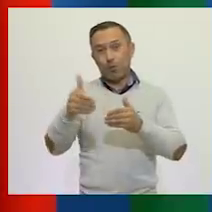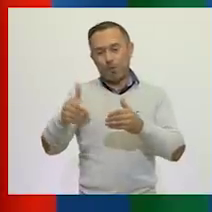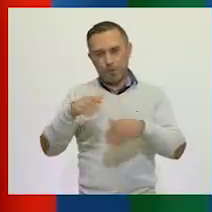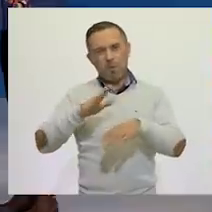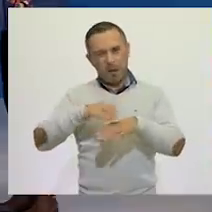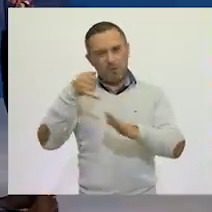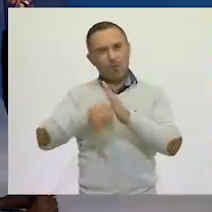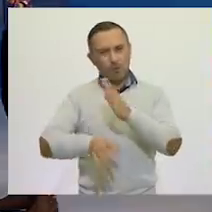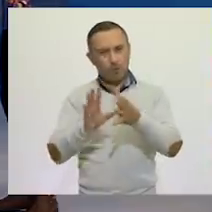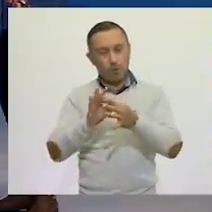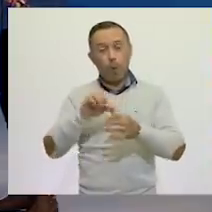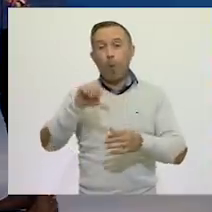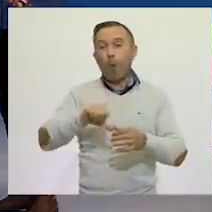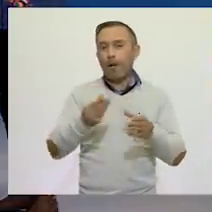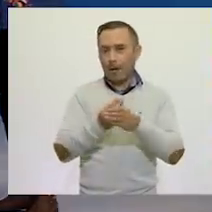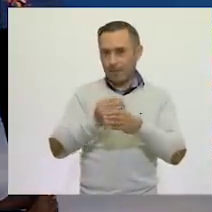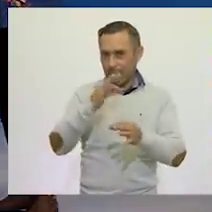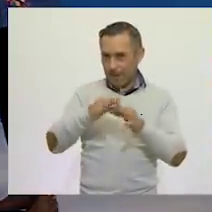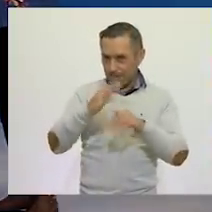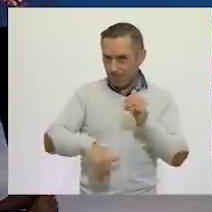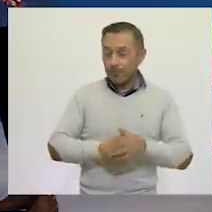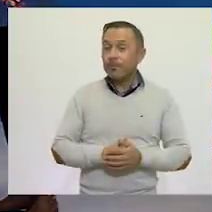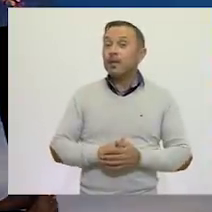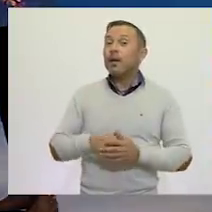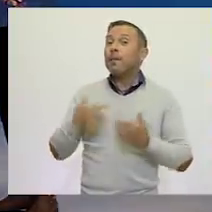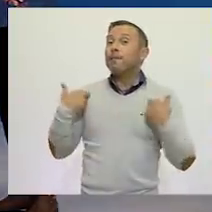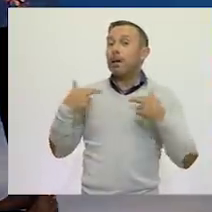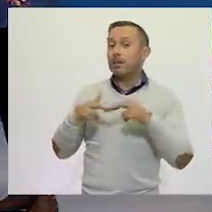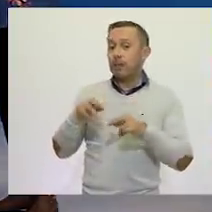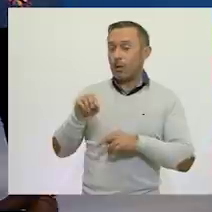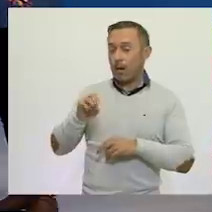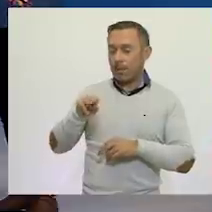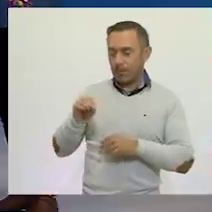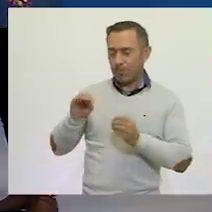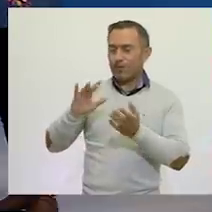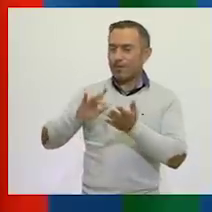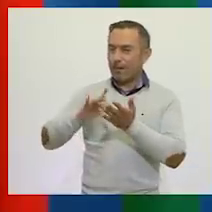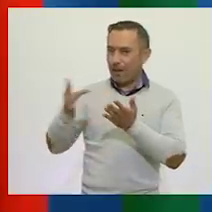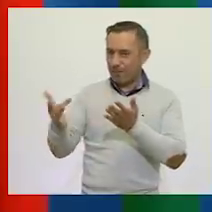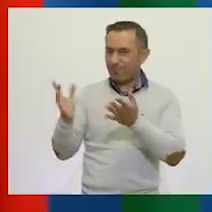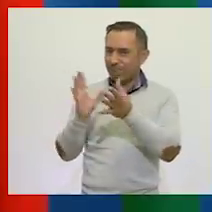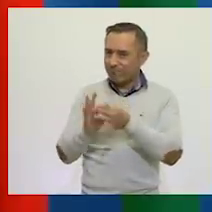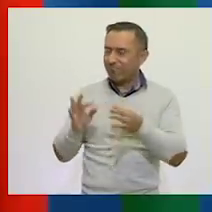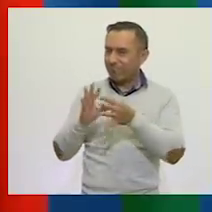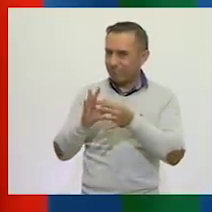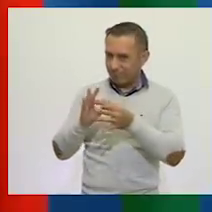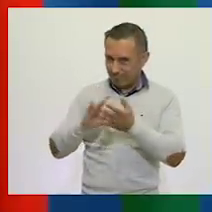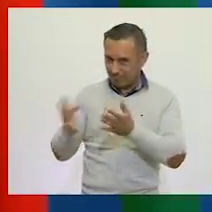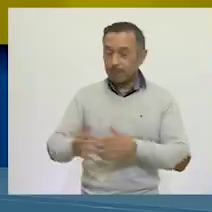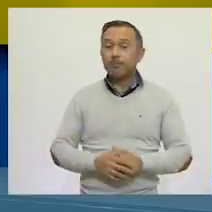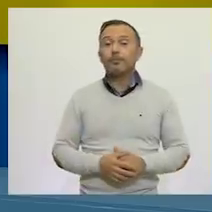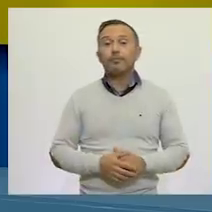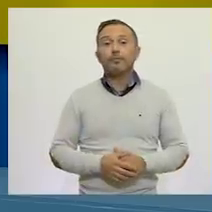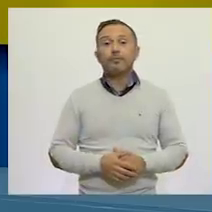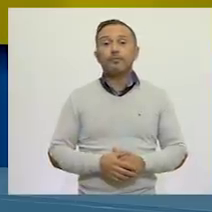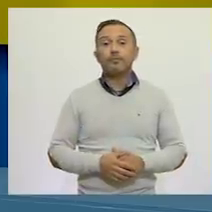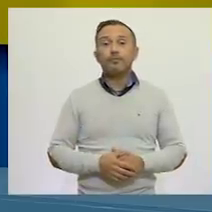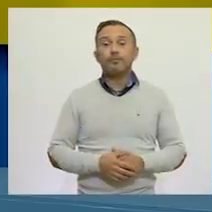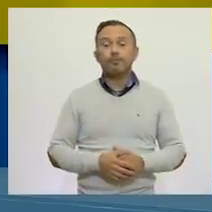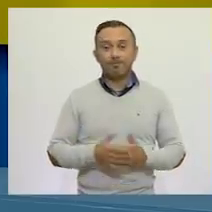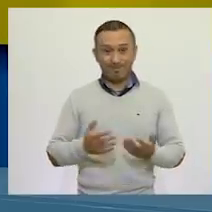todo. Maestra Noemí, le agradezco muchísimo la clase de hoy. Hemos